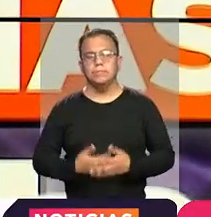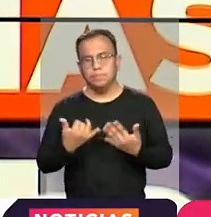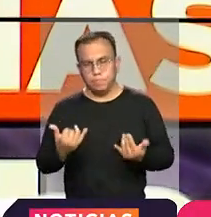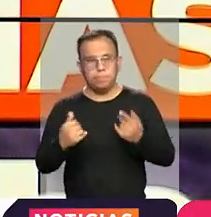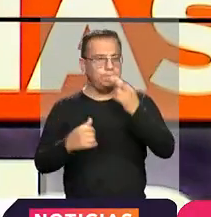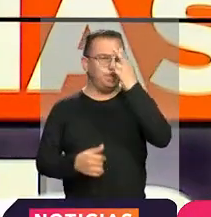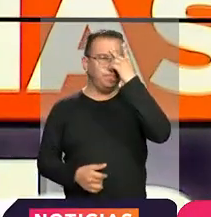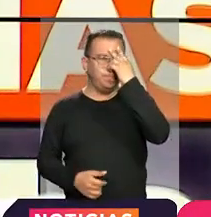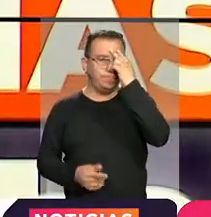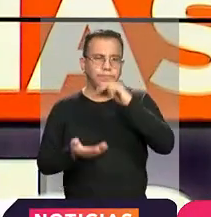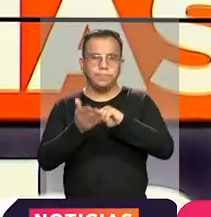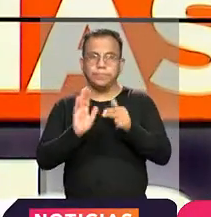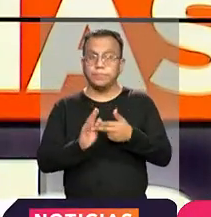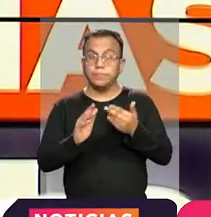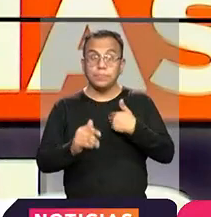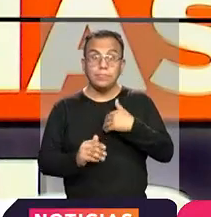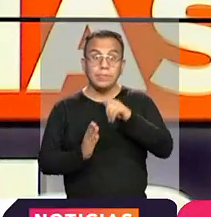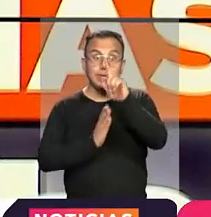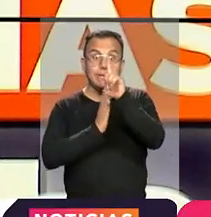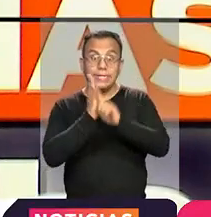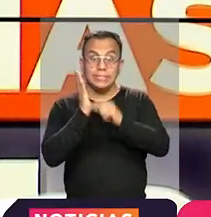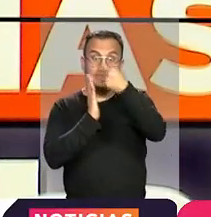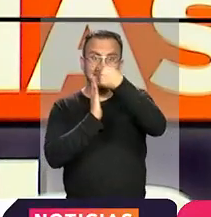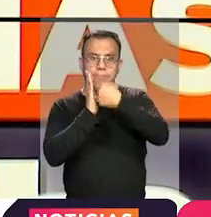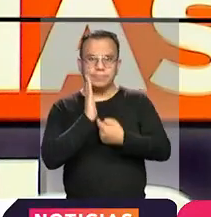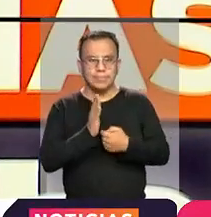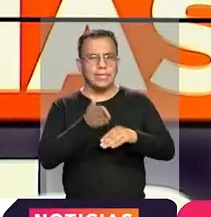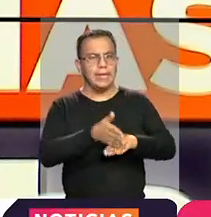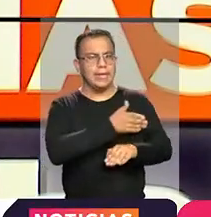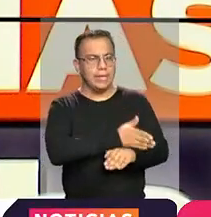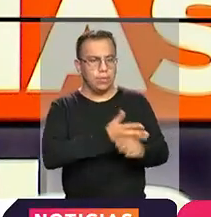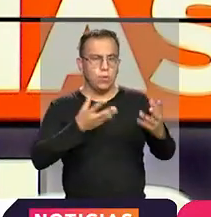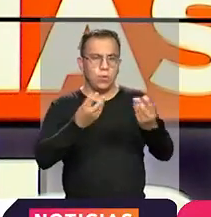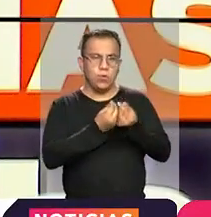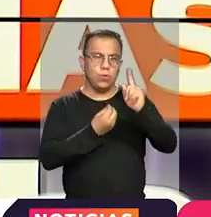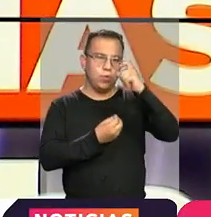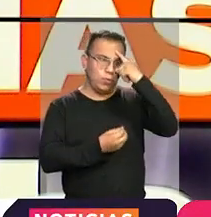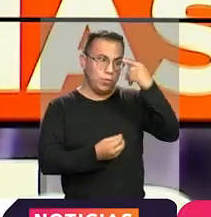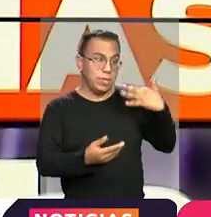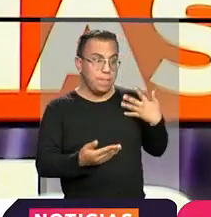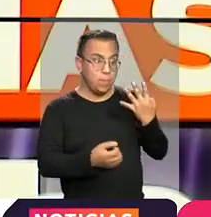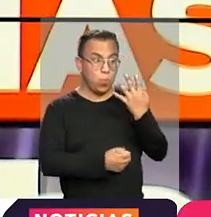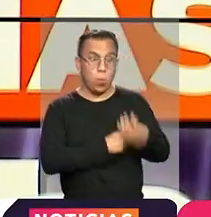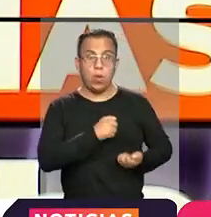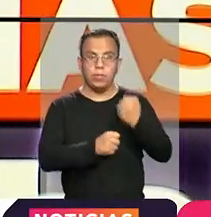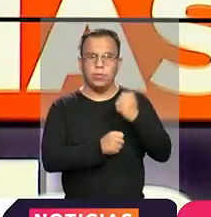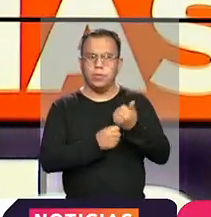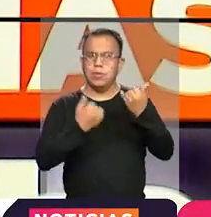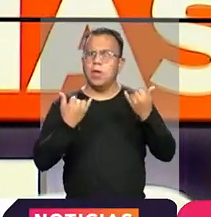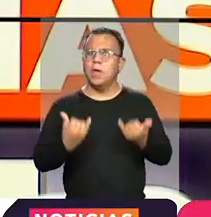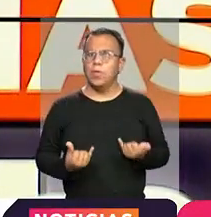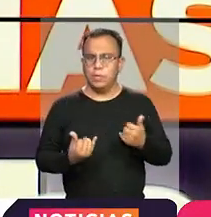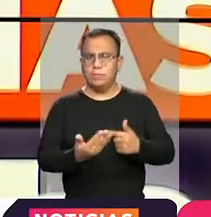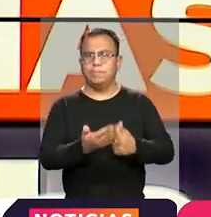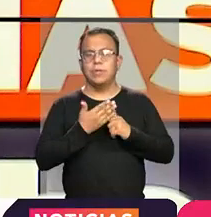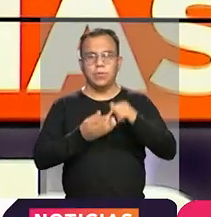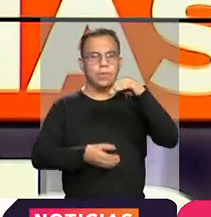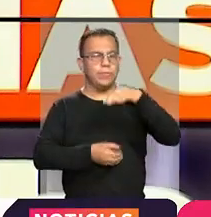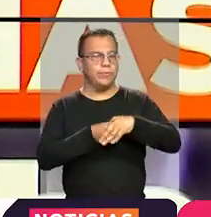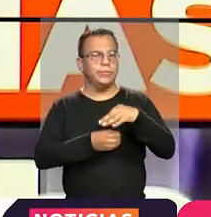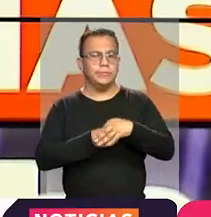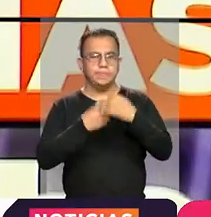es lógico que la cabeza de lista de un partido que ha sido además el partido de gobierno durante los últimos cuatro años pues sobre una votación significativa